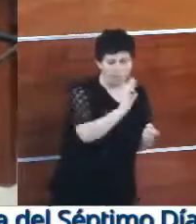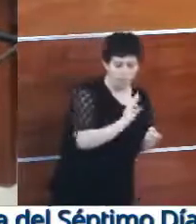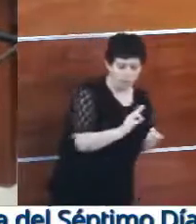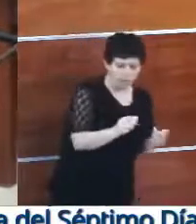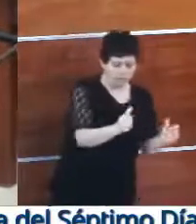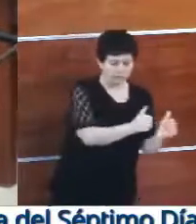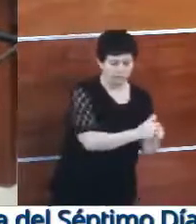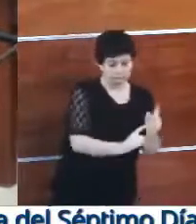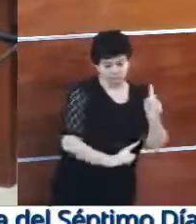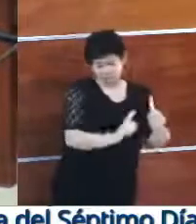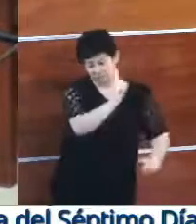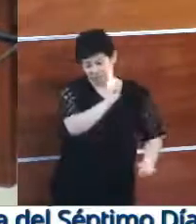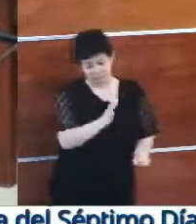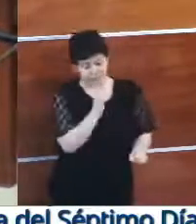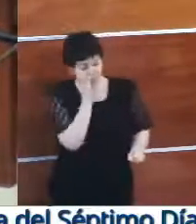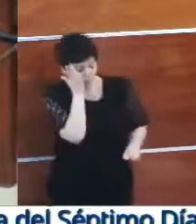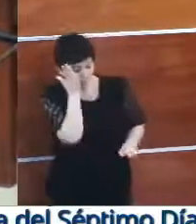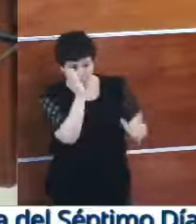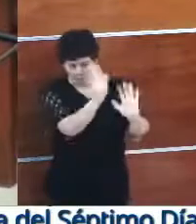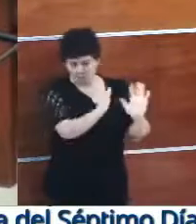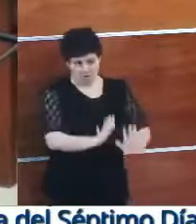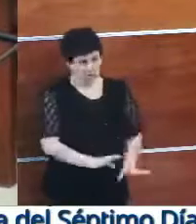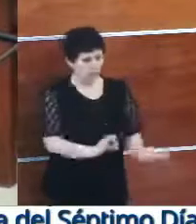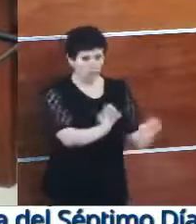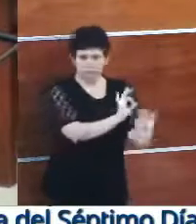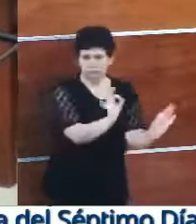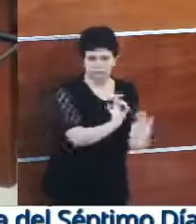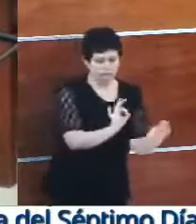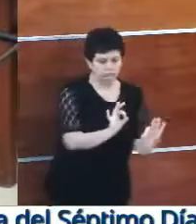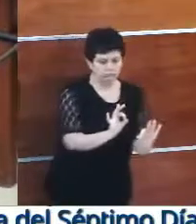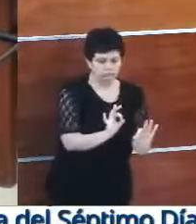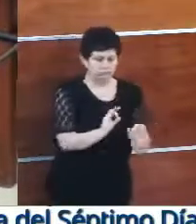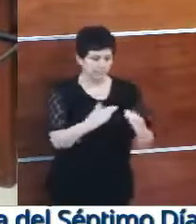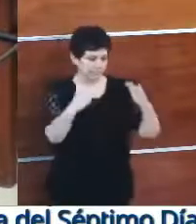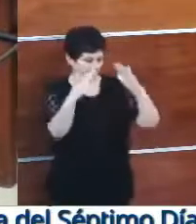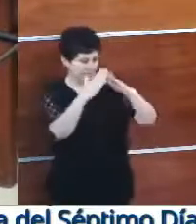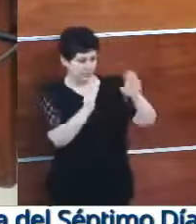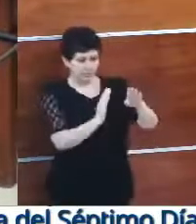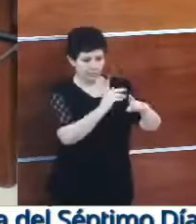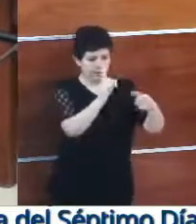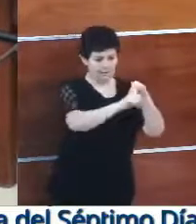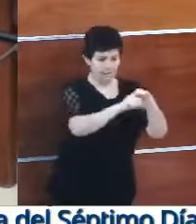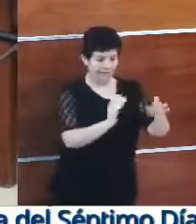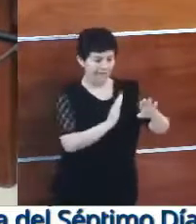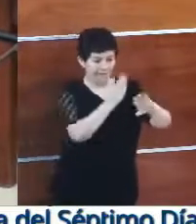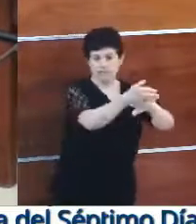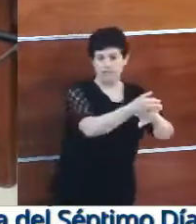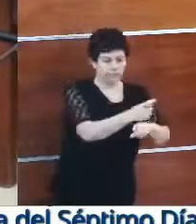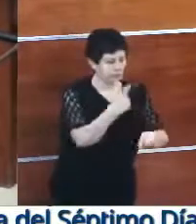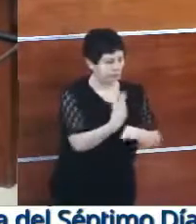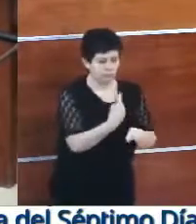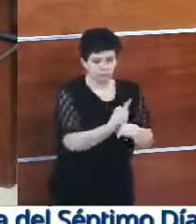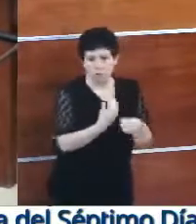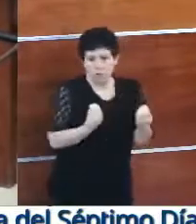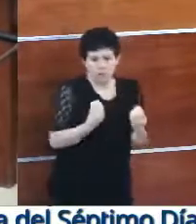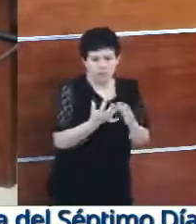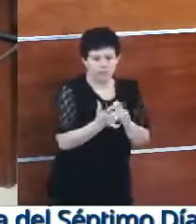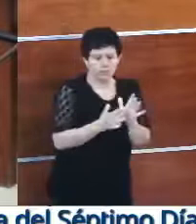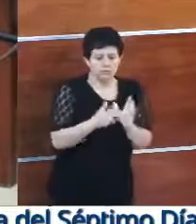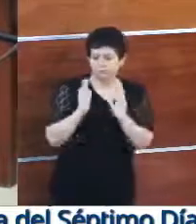Algunas se durmieron, algunas no se prepararon y no pudieron entrar porque el maestro le dijo: apartaos, yo no os